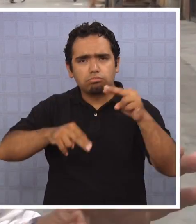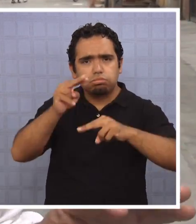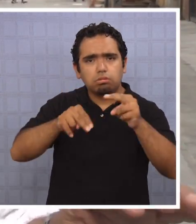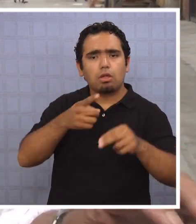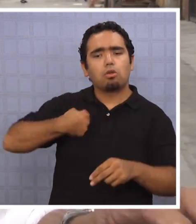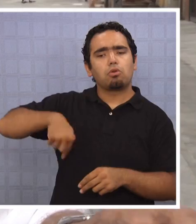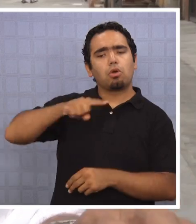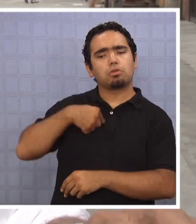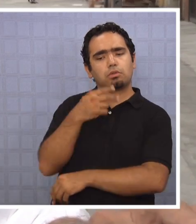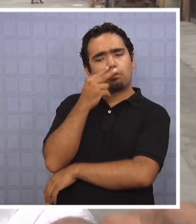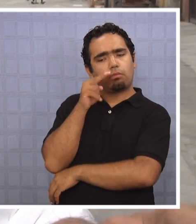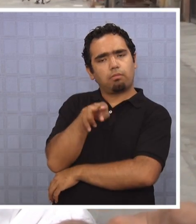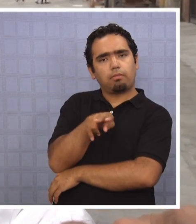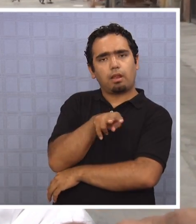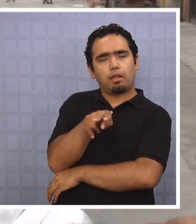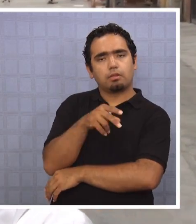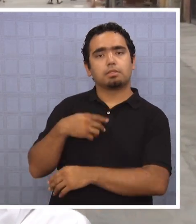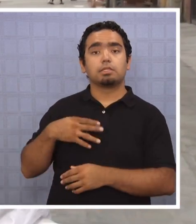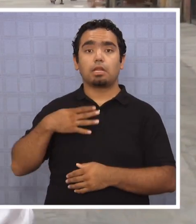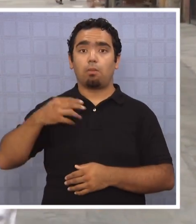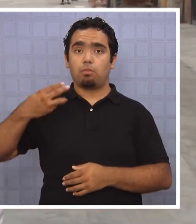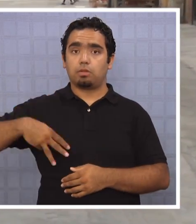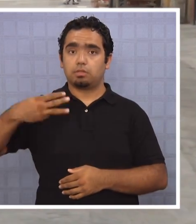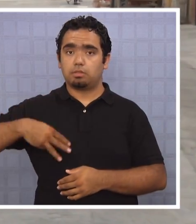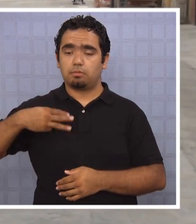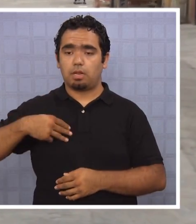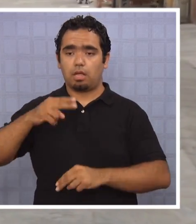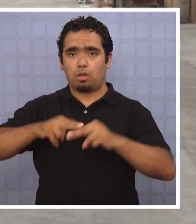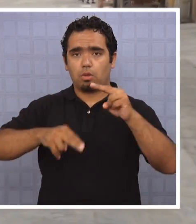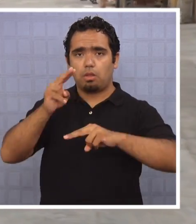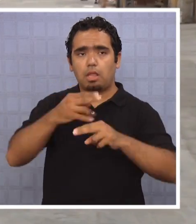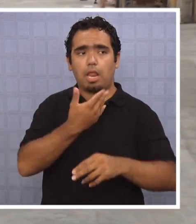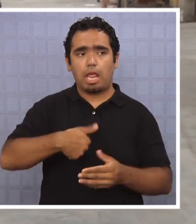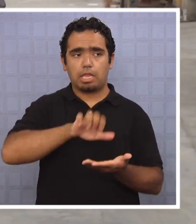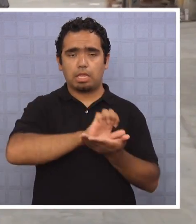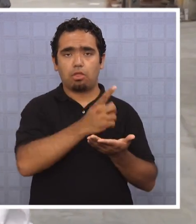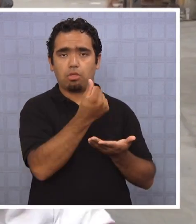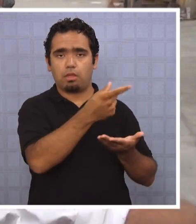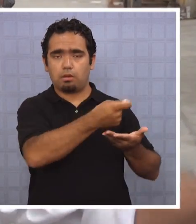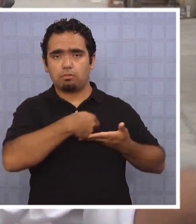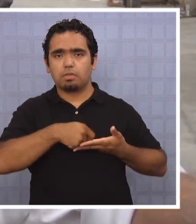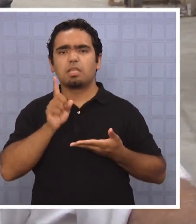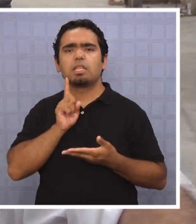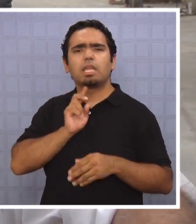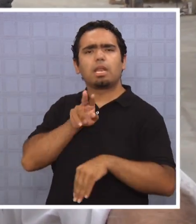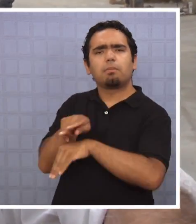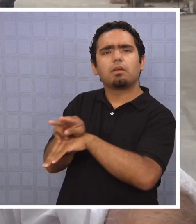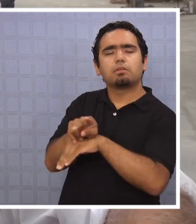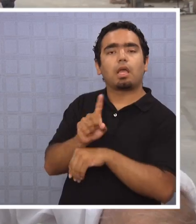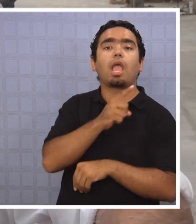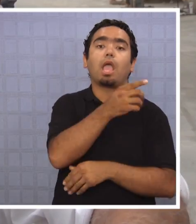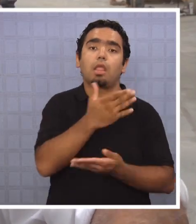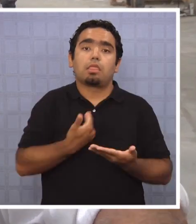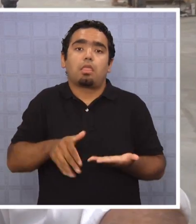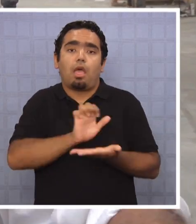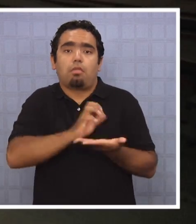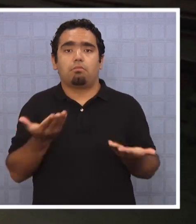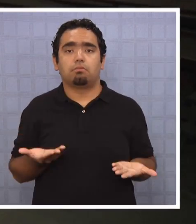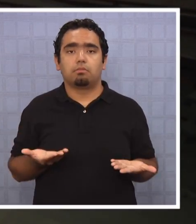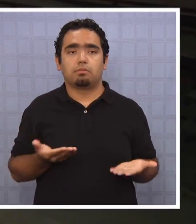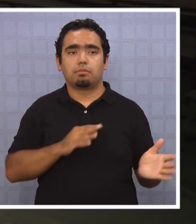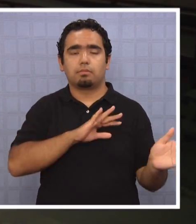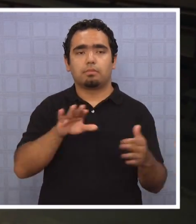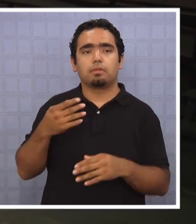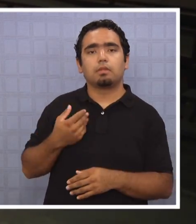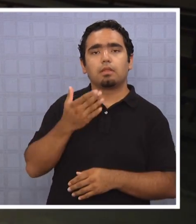Estado, nosotros se la miramos. Si la Municipalidad de Iquique hace una obra con plata del Estado, ¿quién nos inspecciona? El Estado.